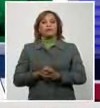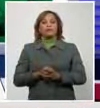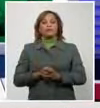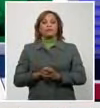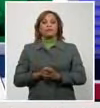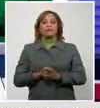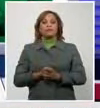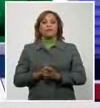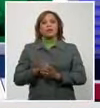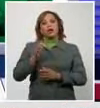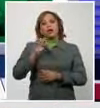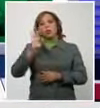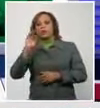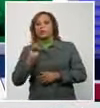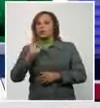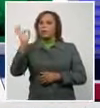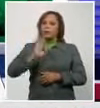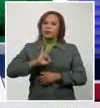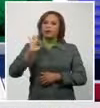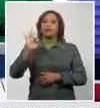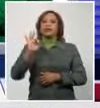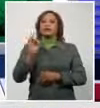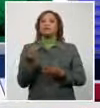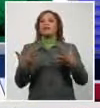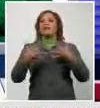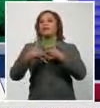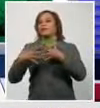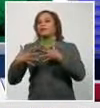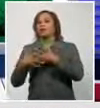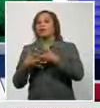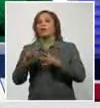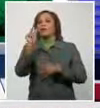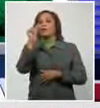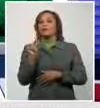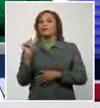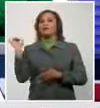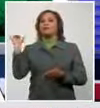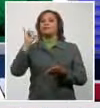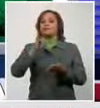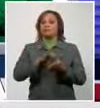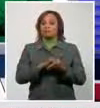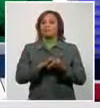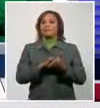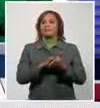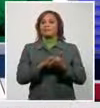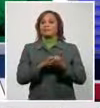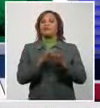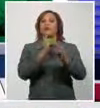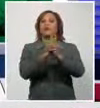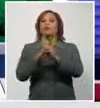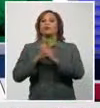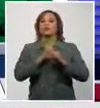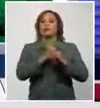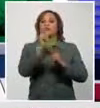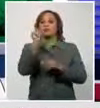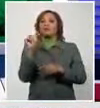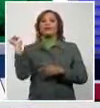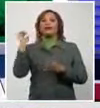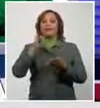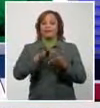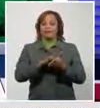generalmente 80%, están relacionados con viajeros, transmisión a punto de partida de viajeros, pues